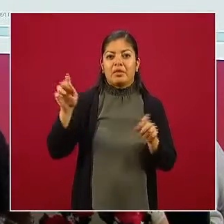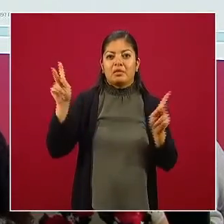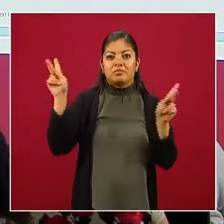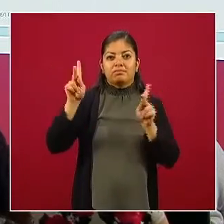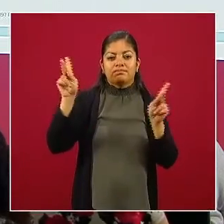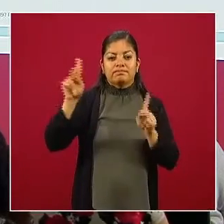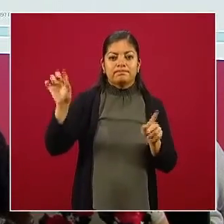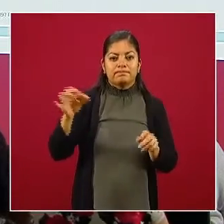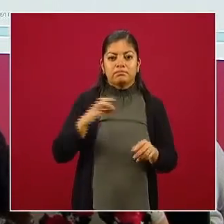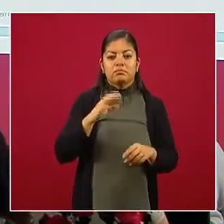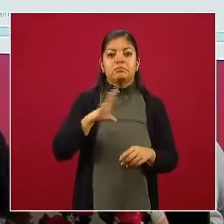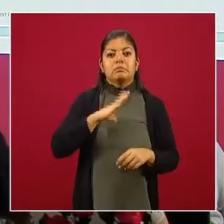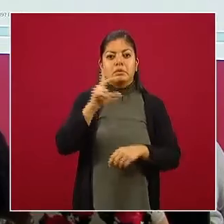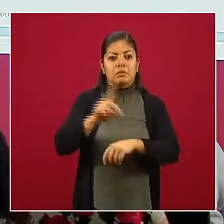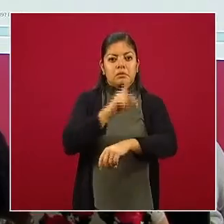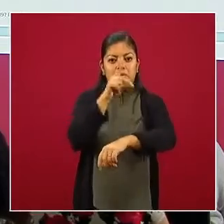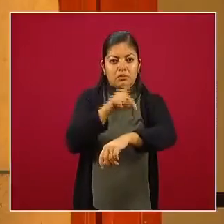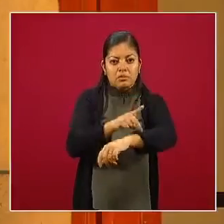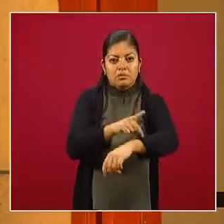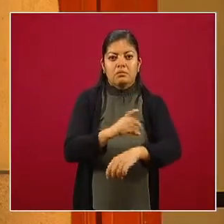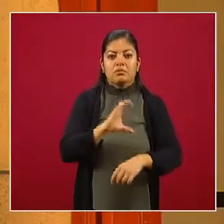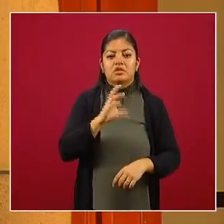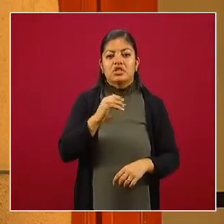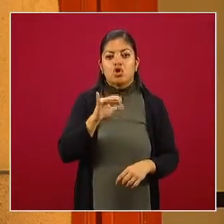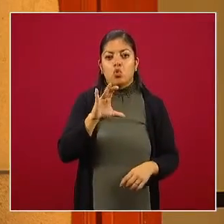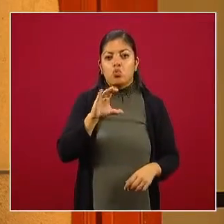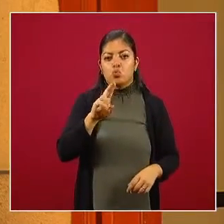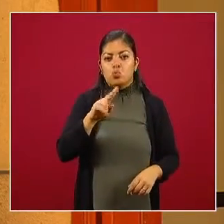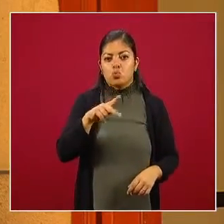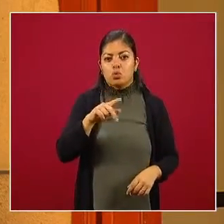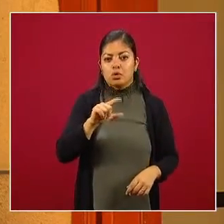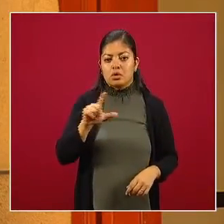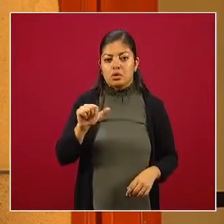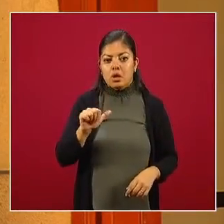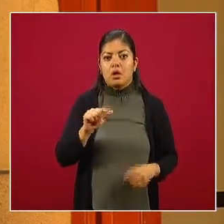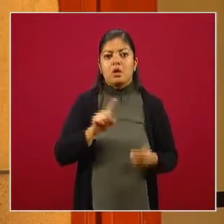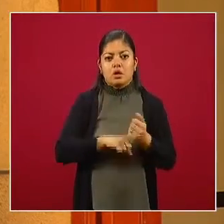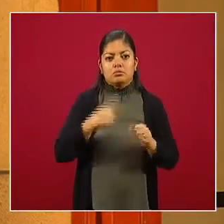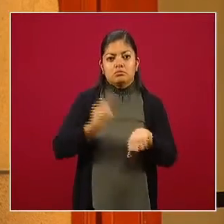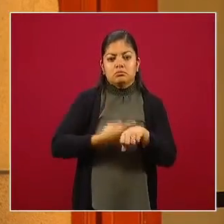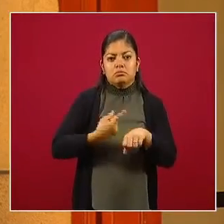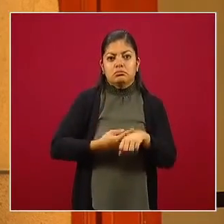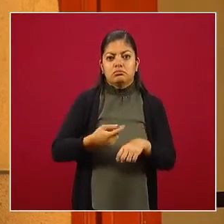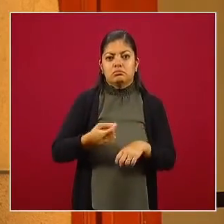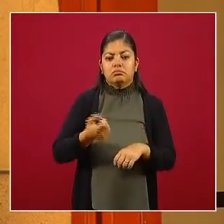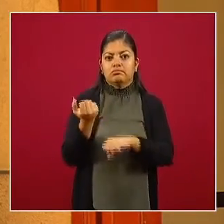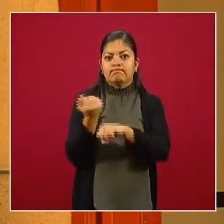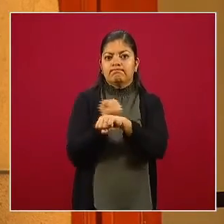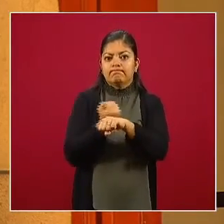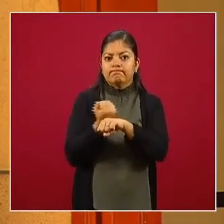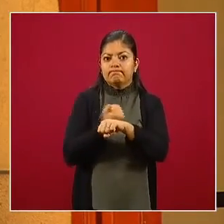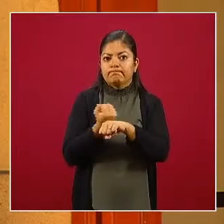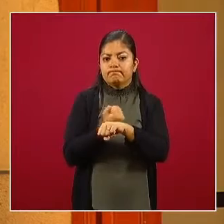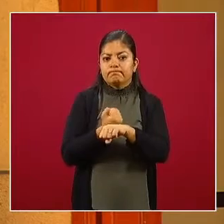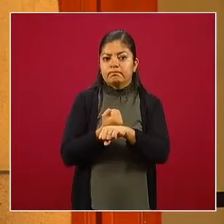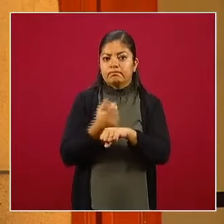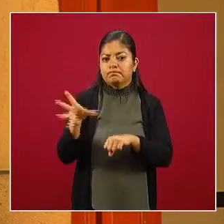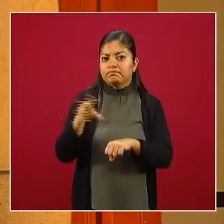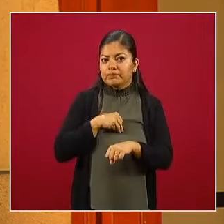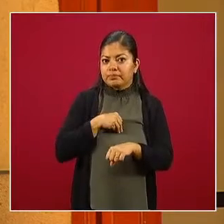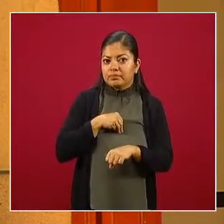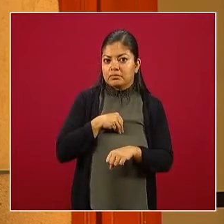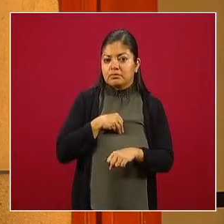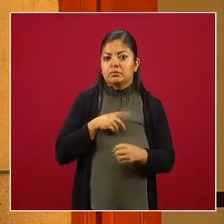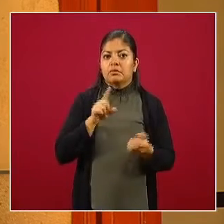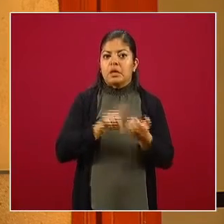aedes, dengue, chikungunya, zika. Hay enfermedades que se transmiten por sangre, hay enfermedades que se transmiten